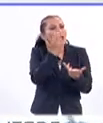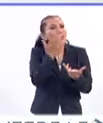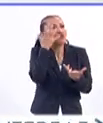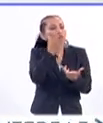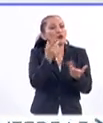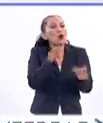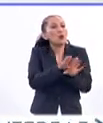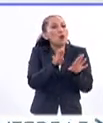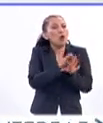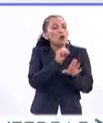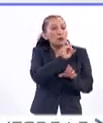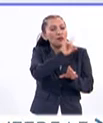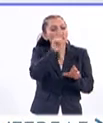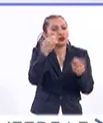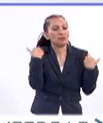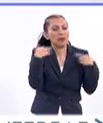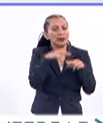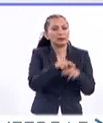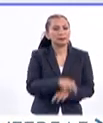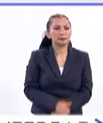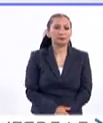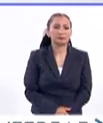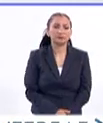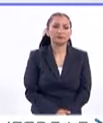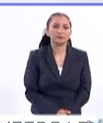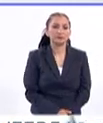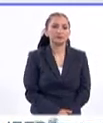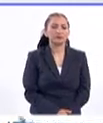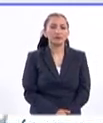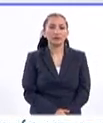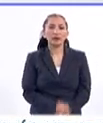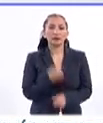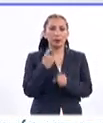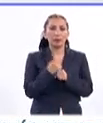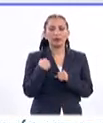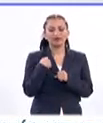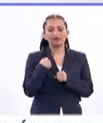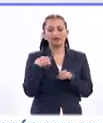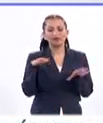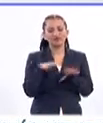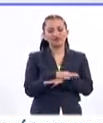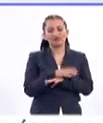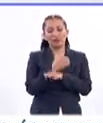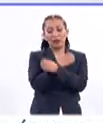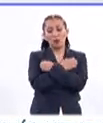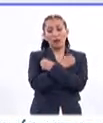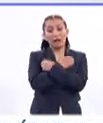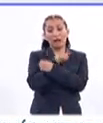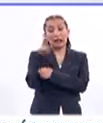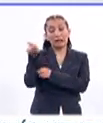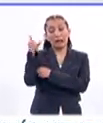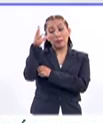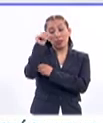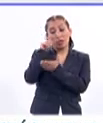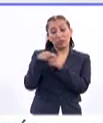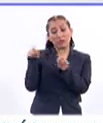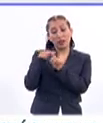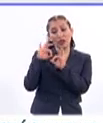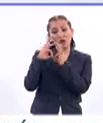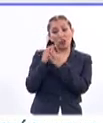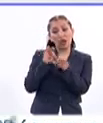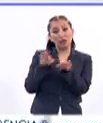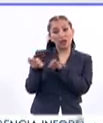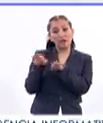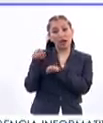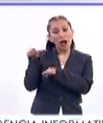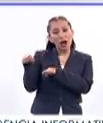de cómo quieres practicar tu profesión como maestra. Bueno, primero que nada cambió en lo de la educación. Allá aprendí diferentes formas de